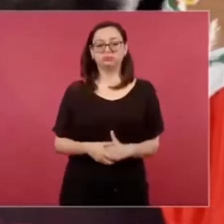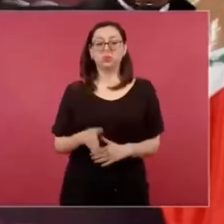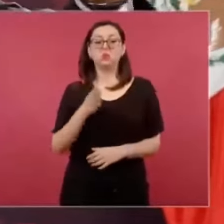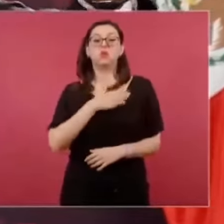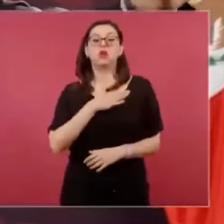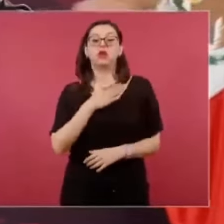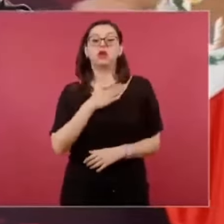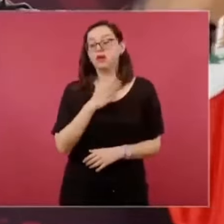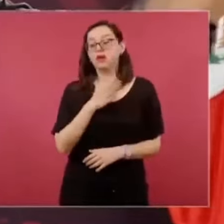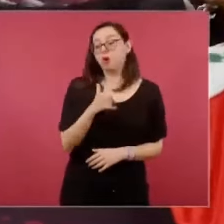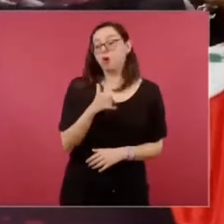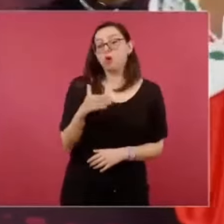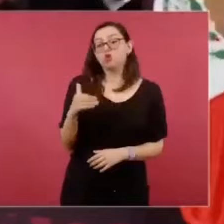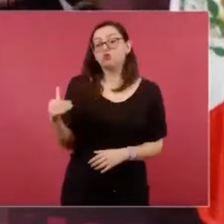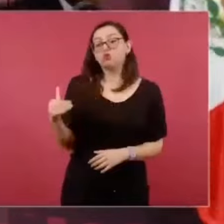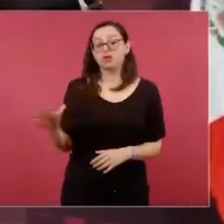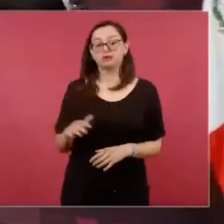para simular